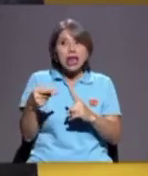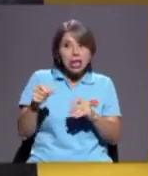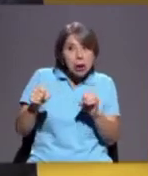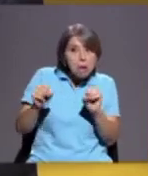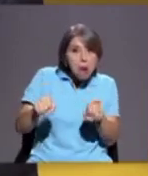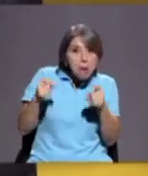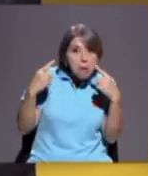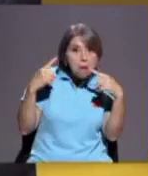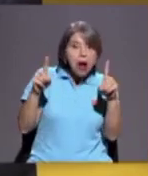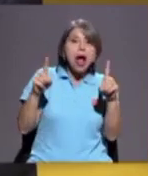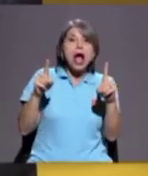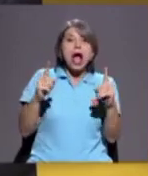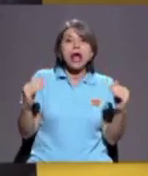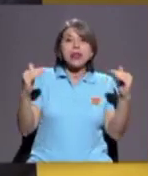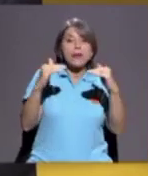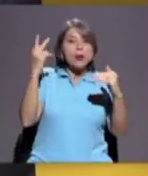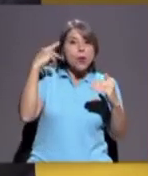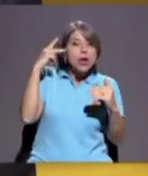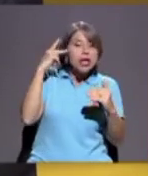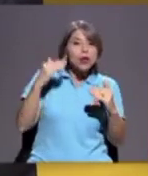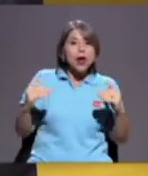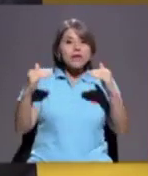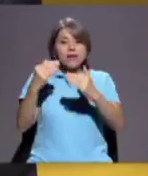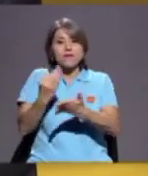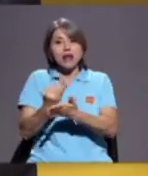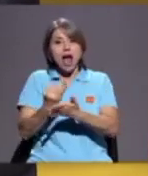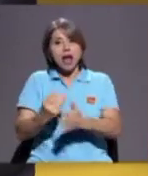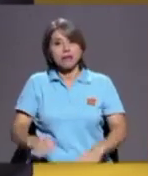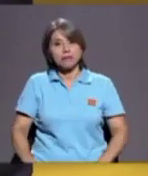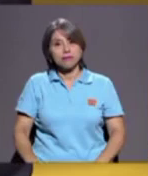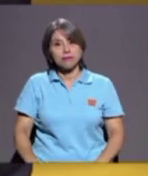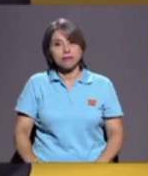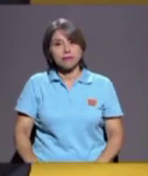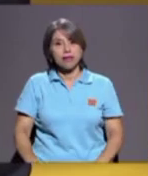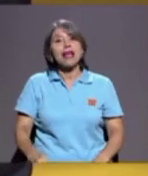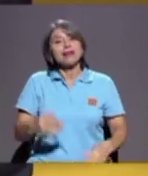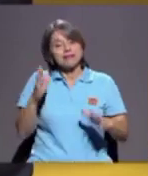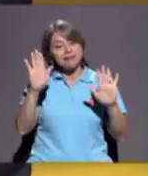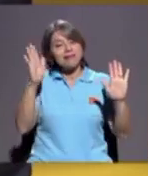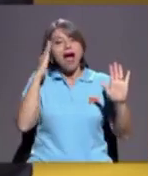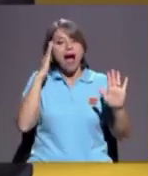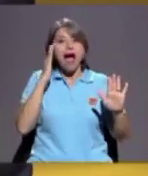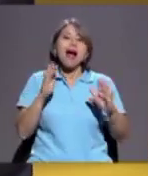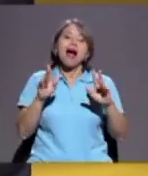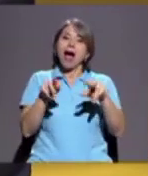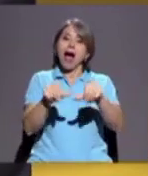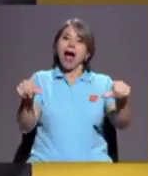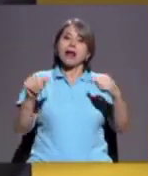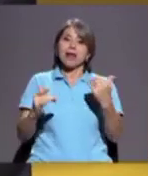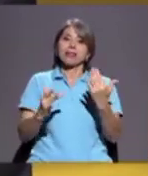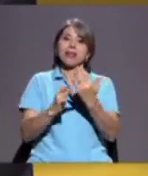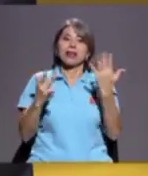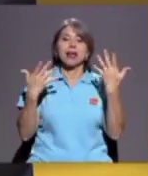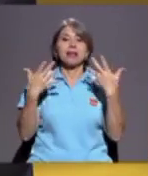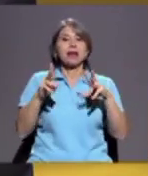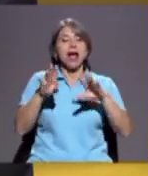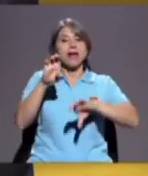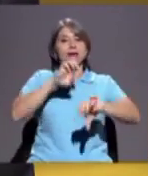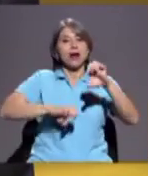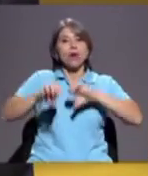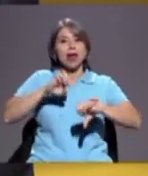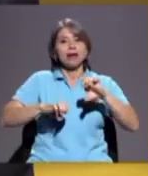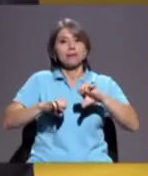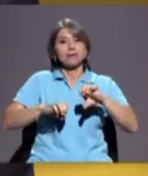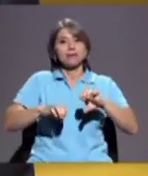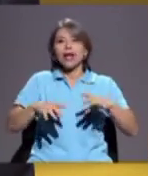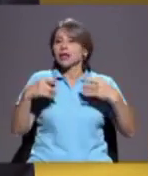factibilidad política o financiera, en el entendido de que ya la viabilidad técnica ya fue evaluada. Entonces, ya eso no es una